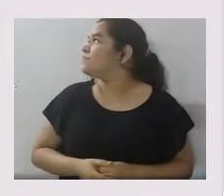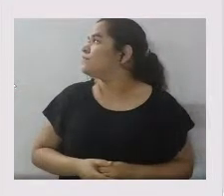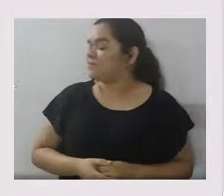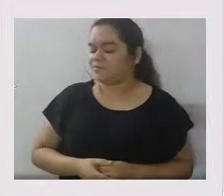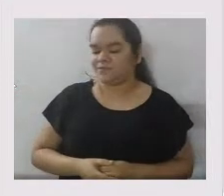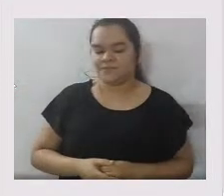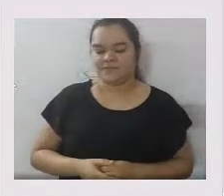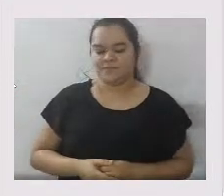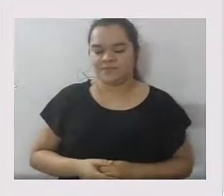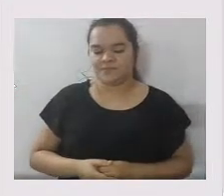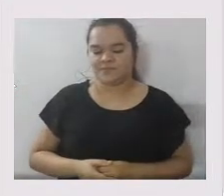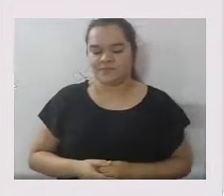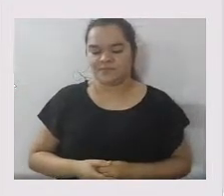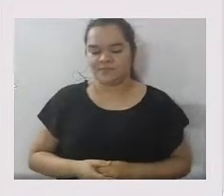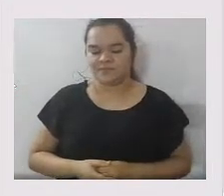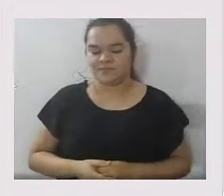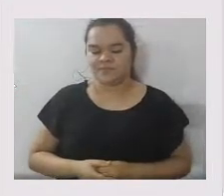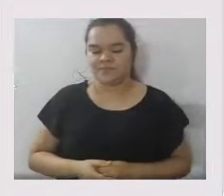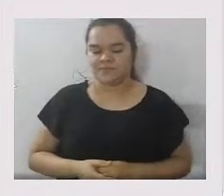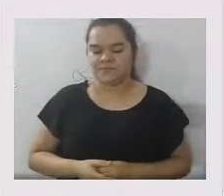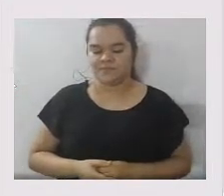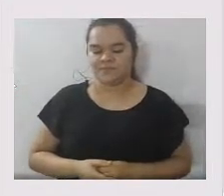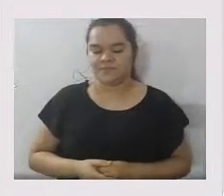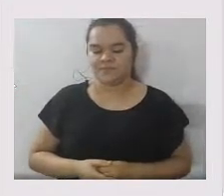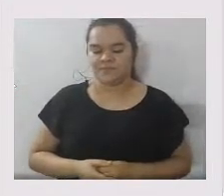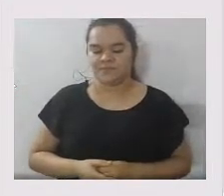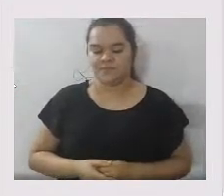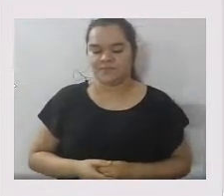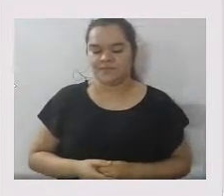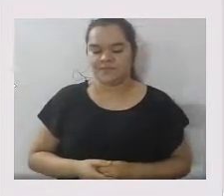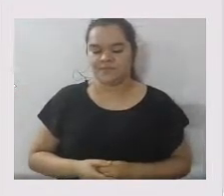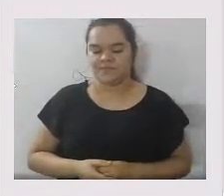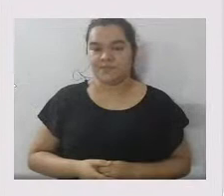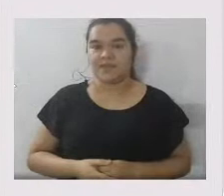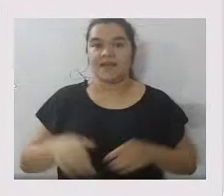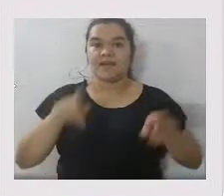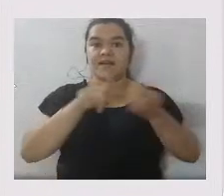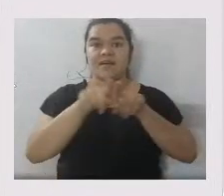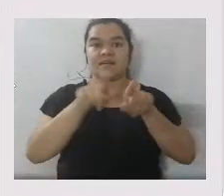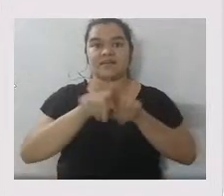la carrera de bioquímica. Ante todo,